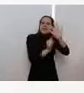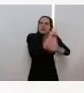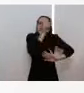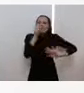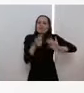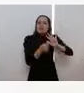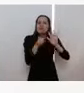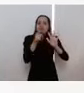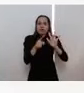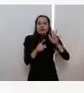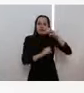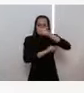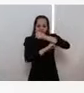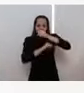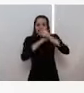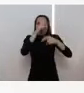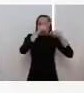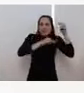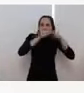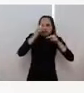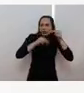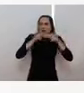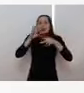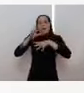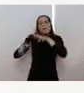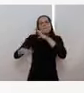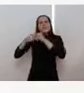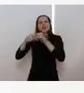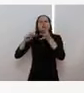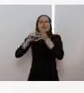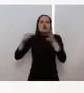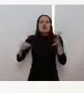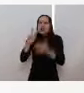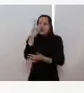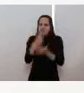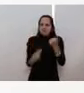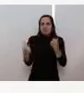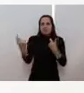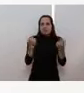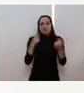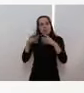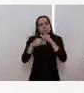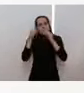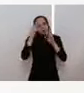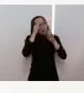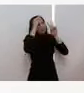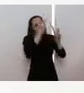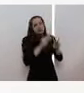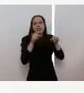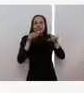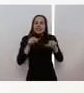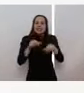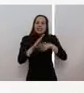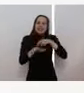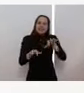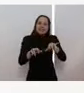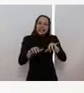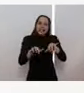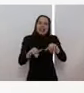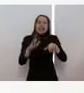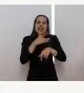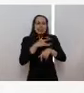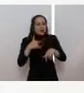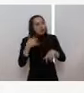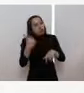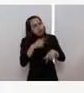punto de vista de infraestructura como desde el punto de vista tecnológico y siendo reconocido por la misma secretaria como uno de los servicios